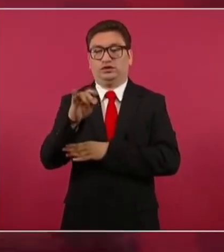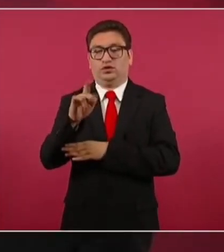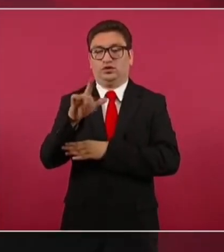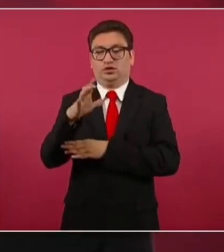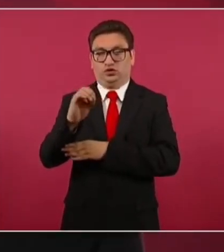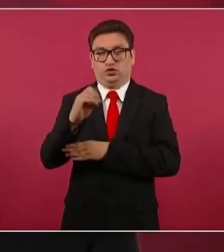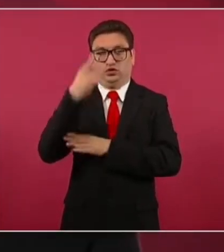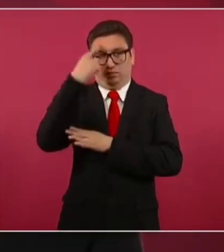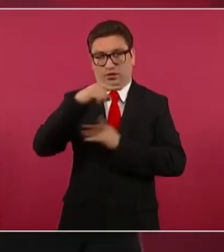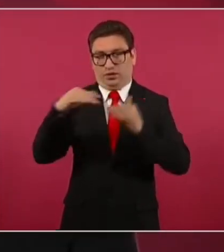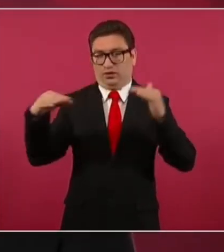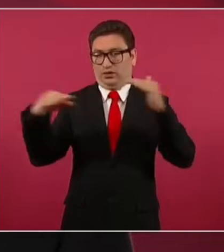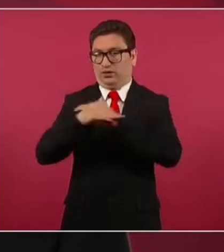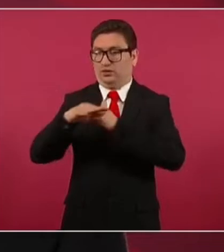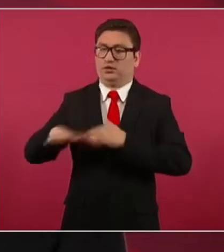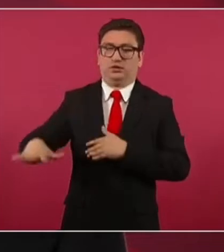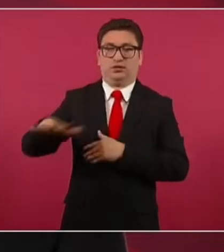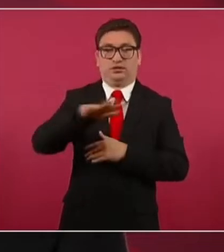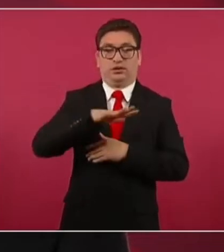de toda la avenida Colosio,